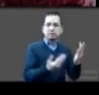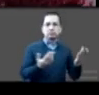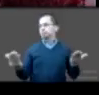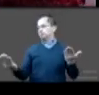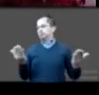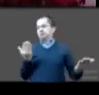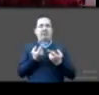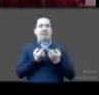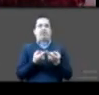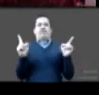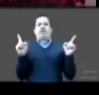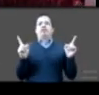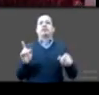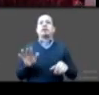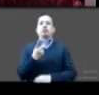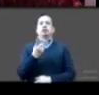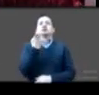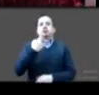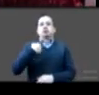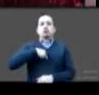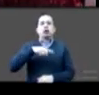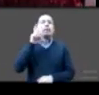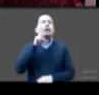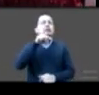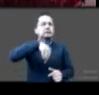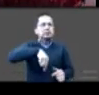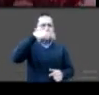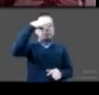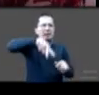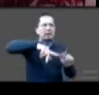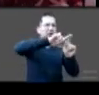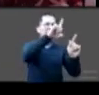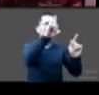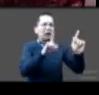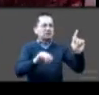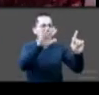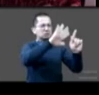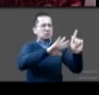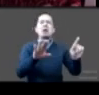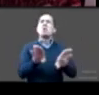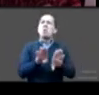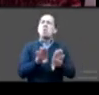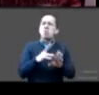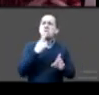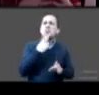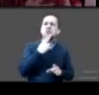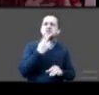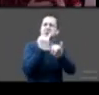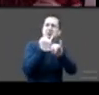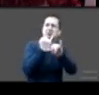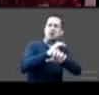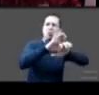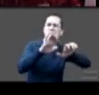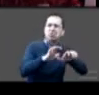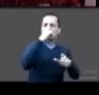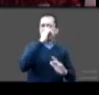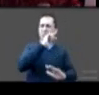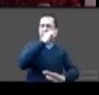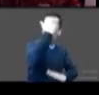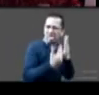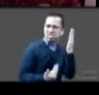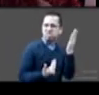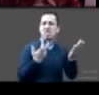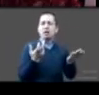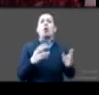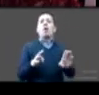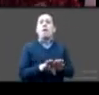de ciberdelincuencia en México, ¿cómo se tiene que dar la atención expedita a